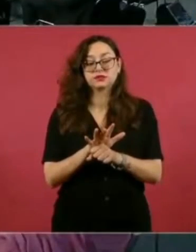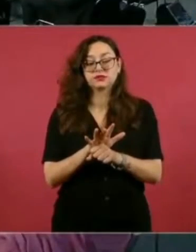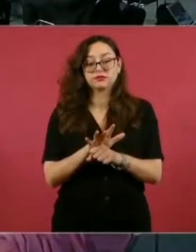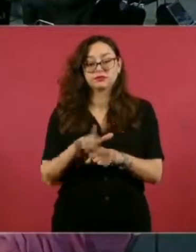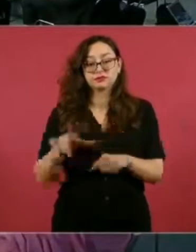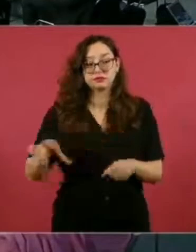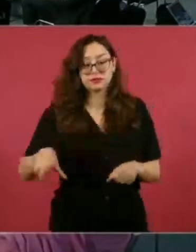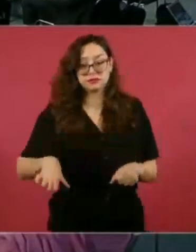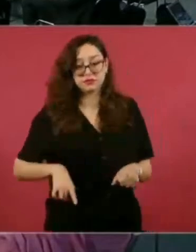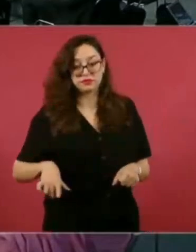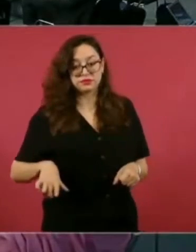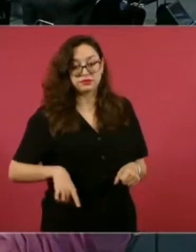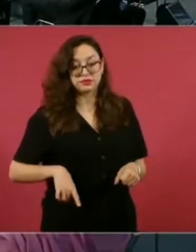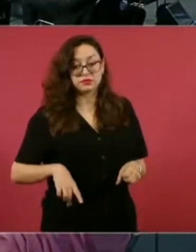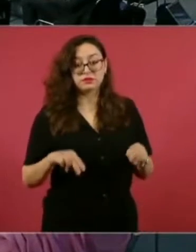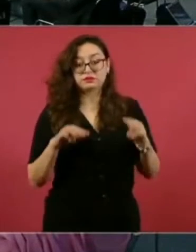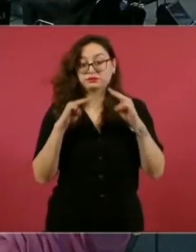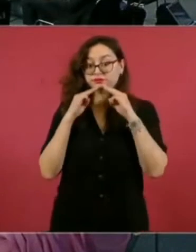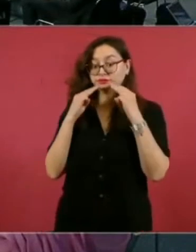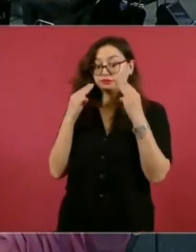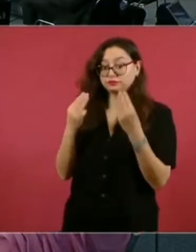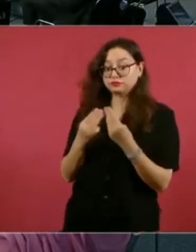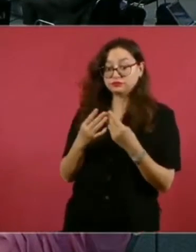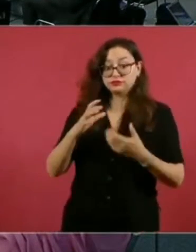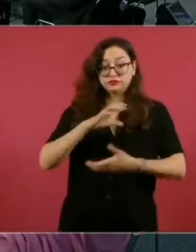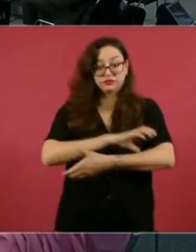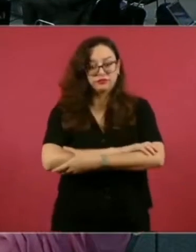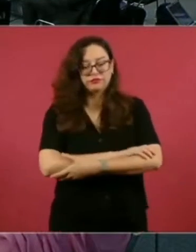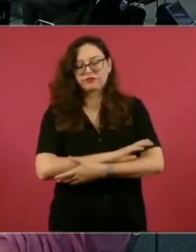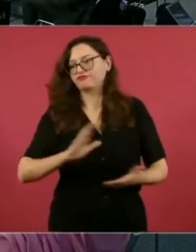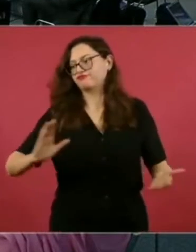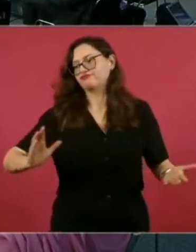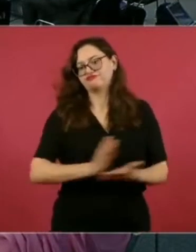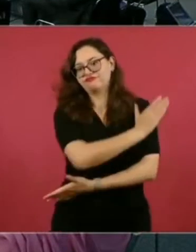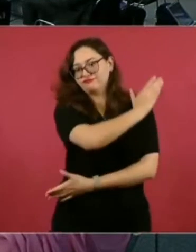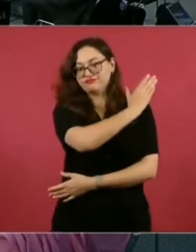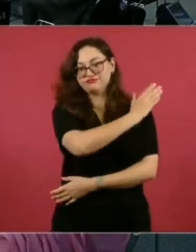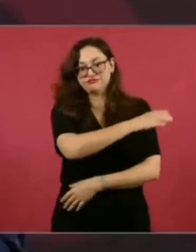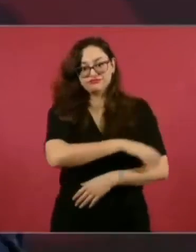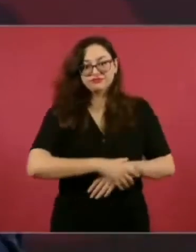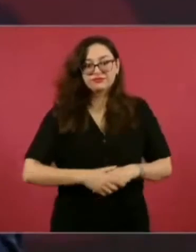la asociación delictuosa entre autoridades y delincuencia,